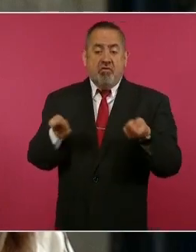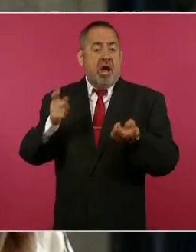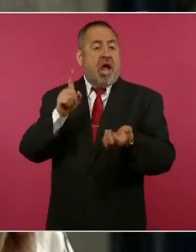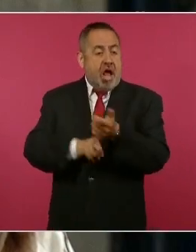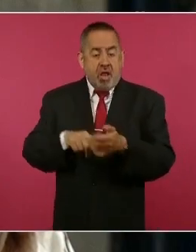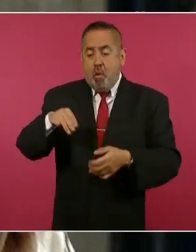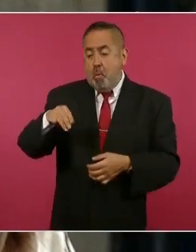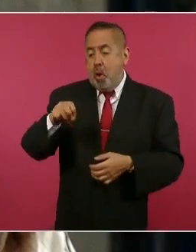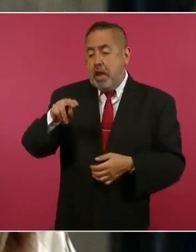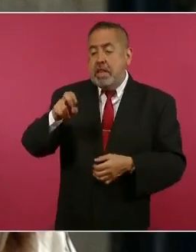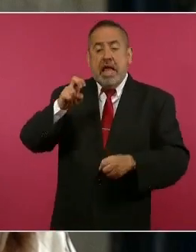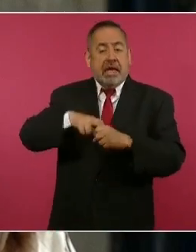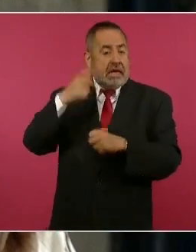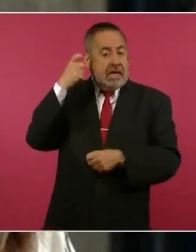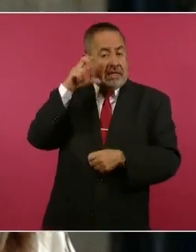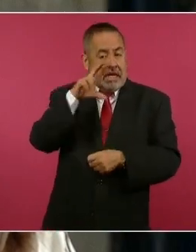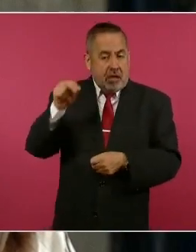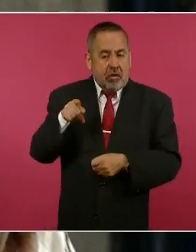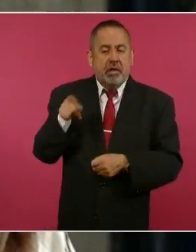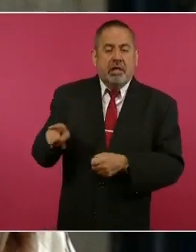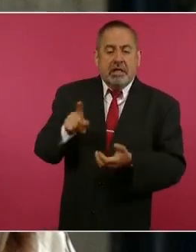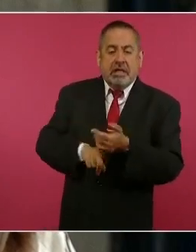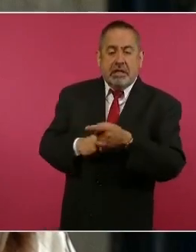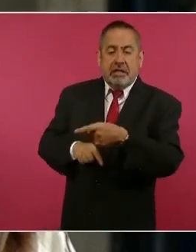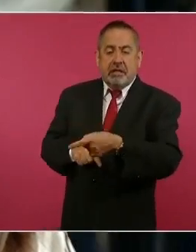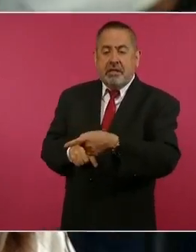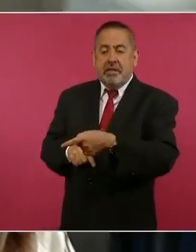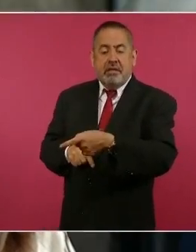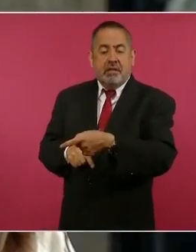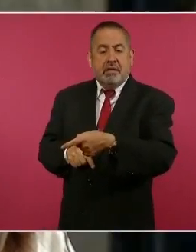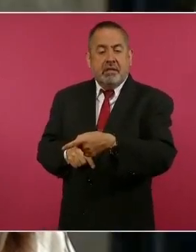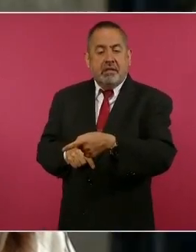estado de Quintana Roo. Y me refiero a que